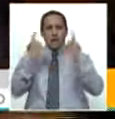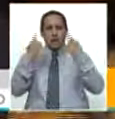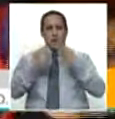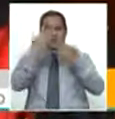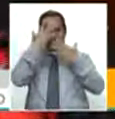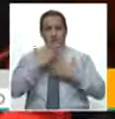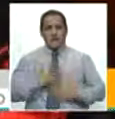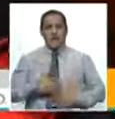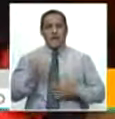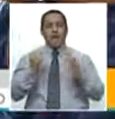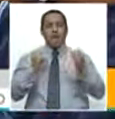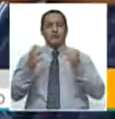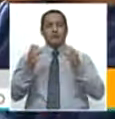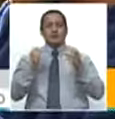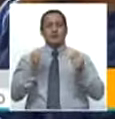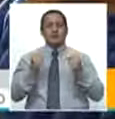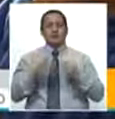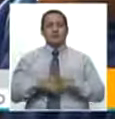espectro autista.